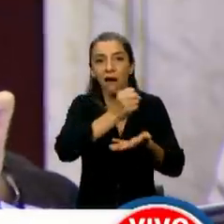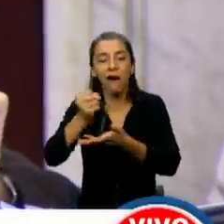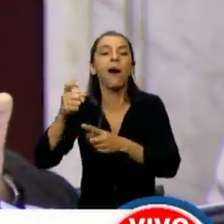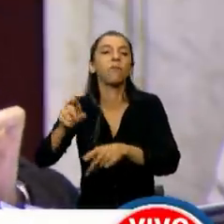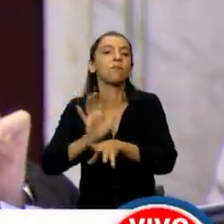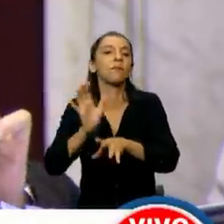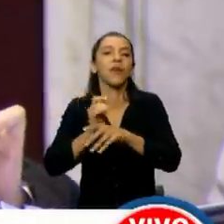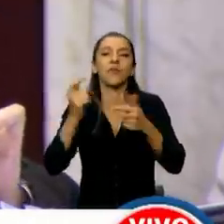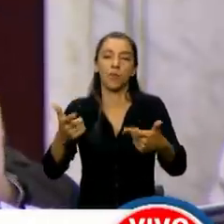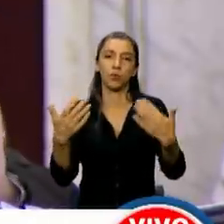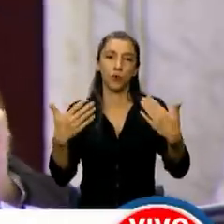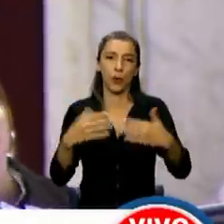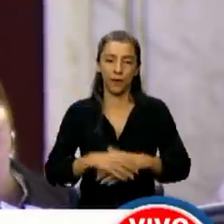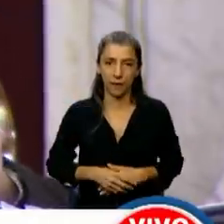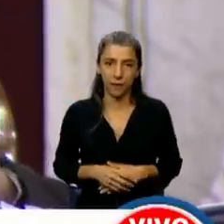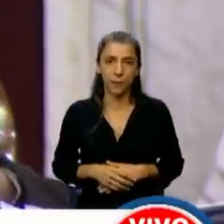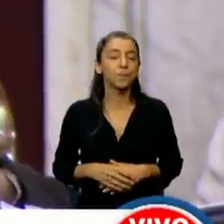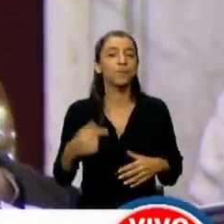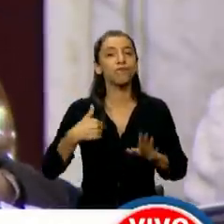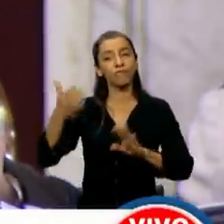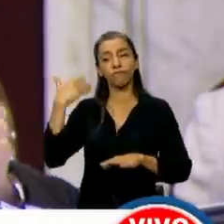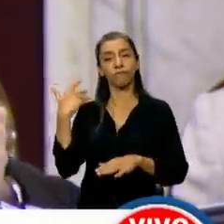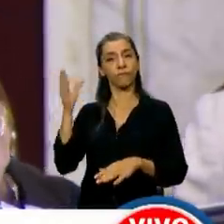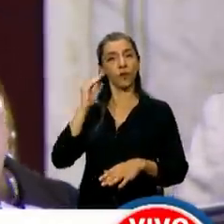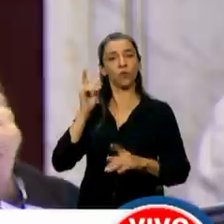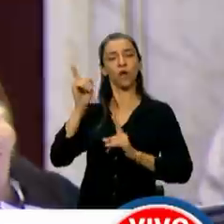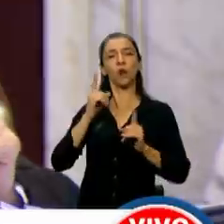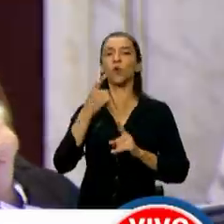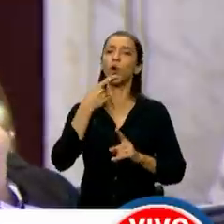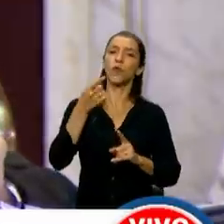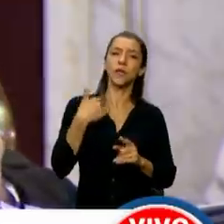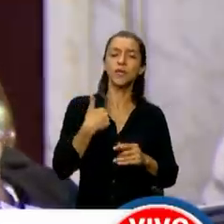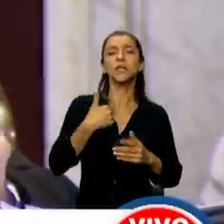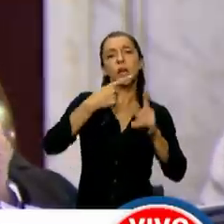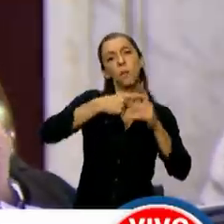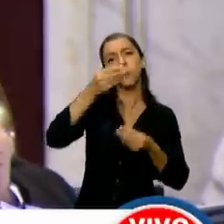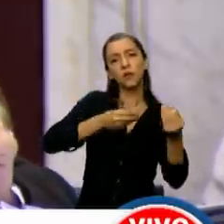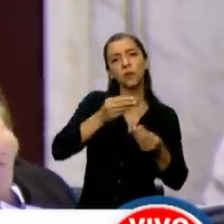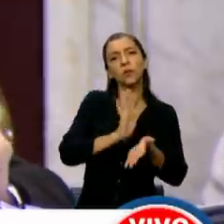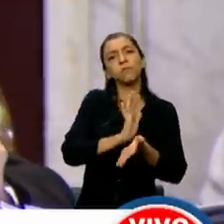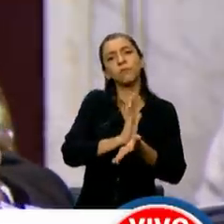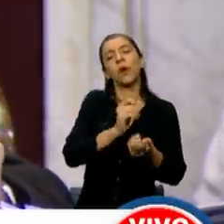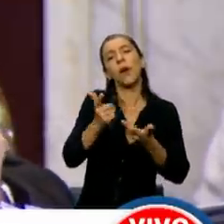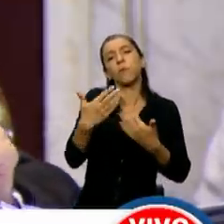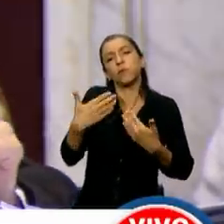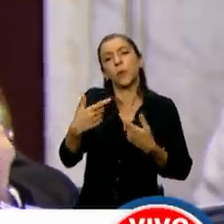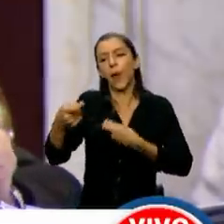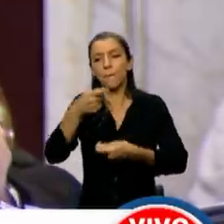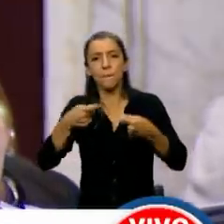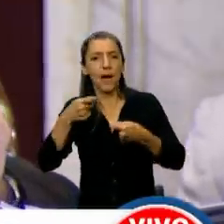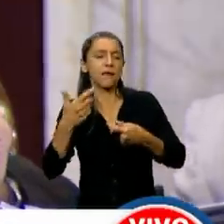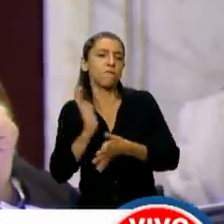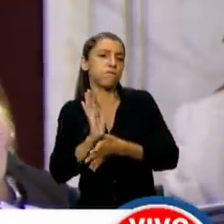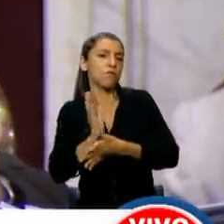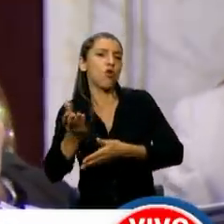estas jornadas de la propia oposición a hablar de que el presupuesto de un instrumento de gobernanza citó textual dijeron sin